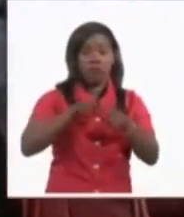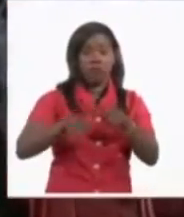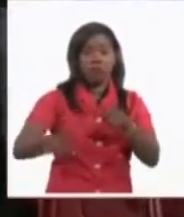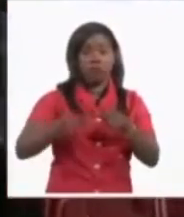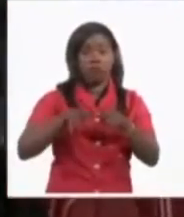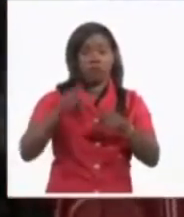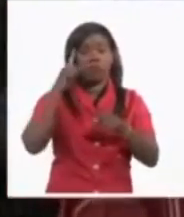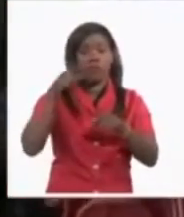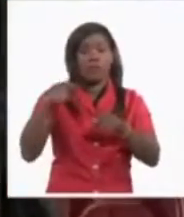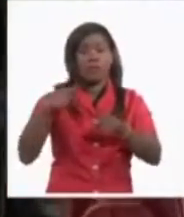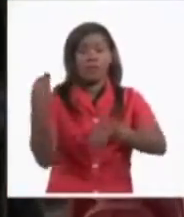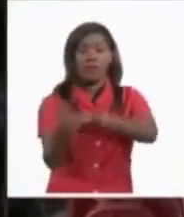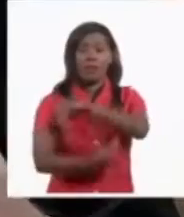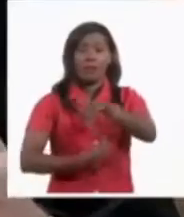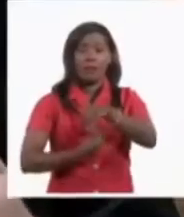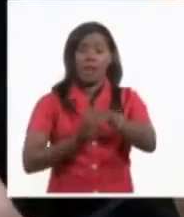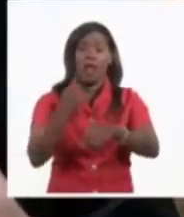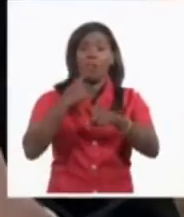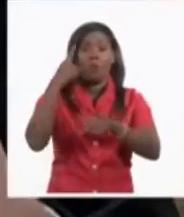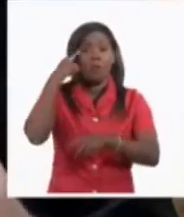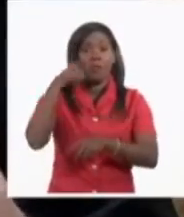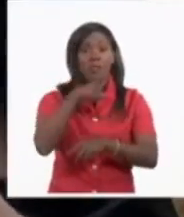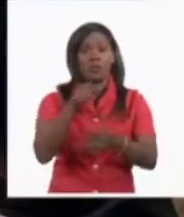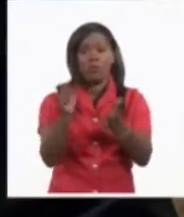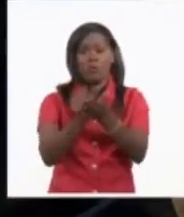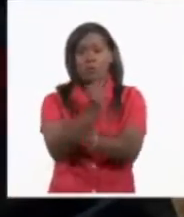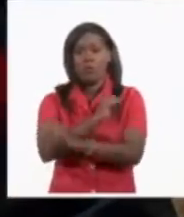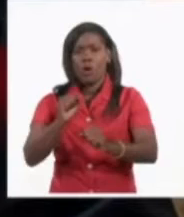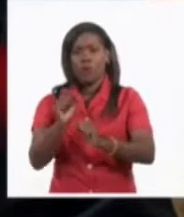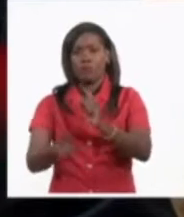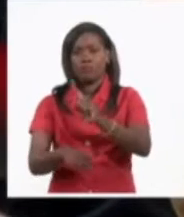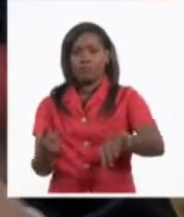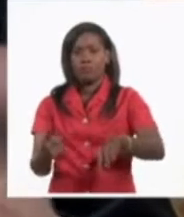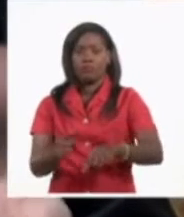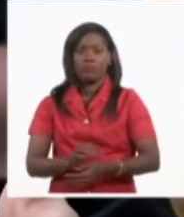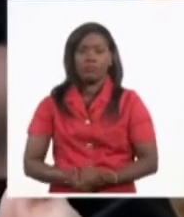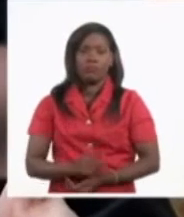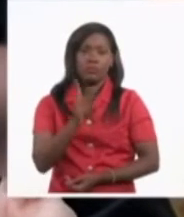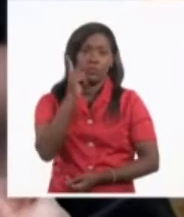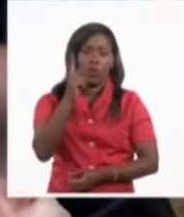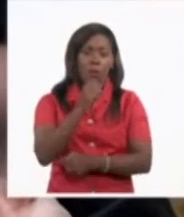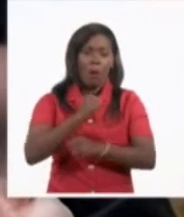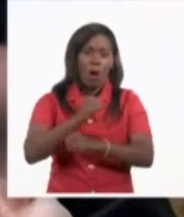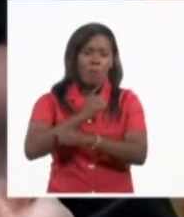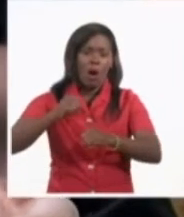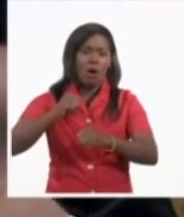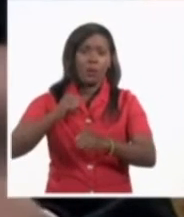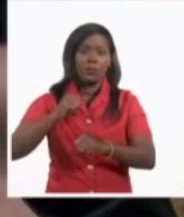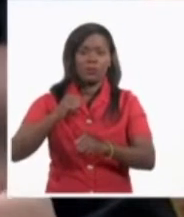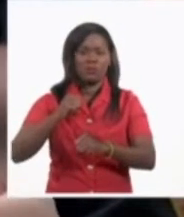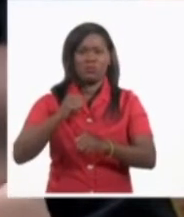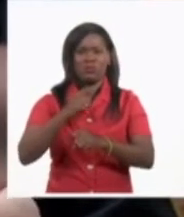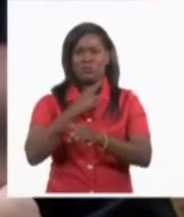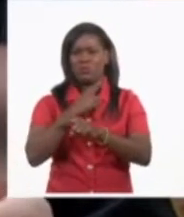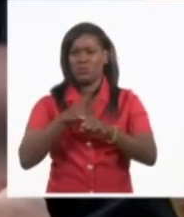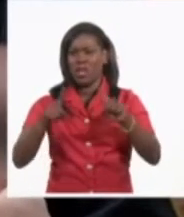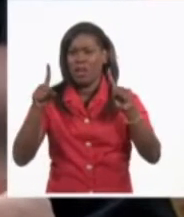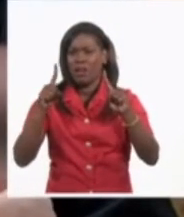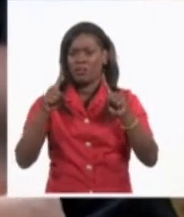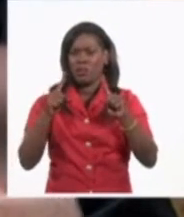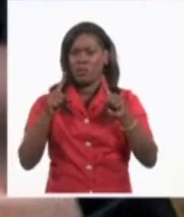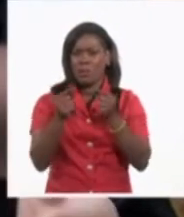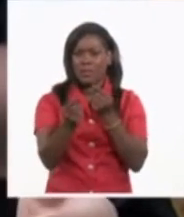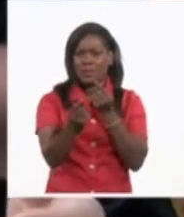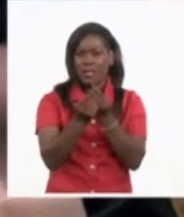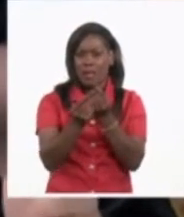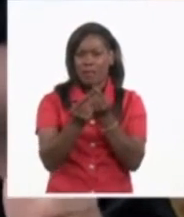que se trata de un sabotaje. 2 explosiones, varias fugas en tan poca distancia y en zonas cercanas, pero